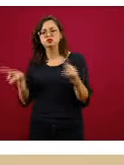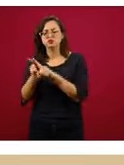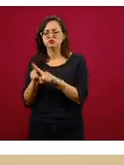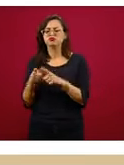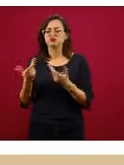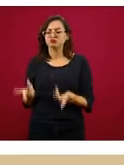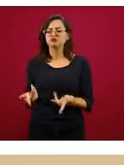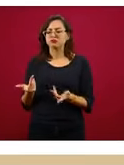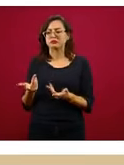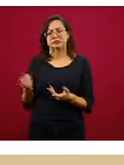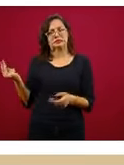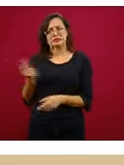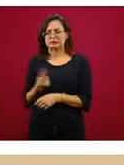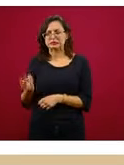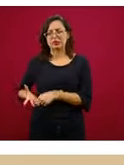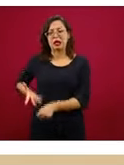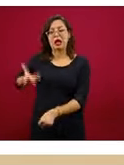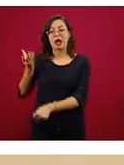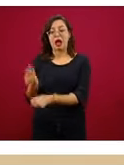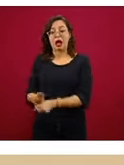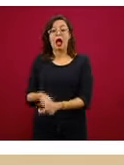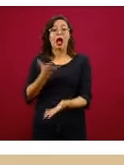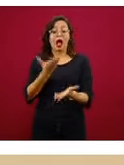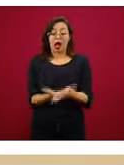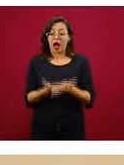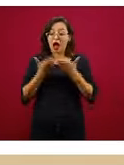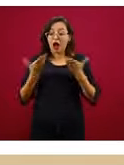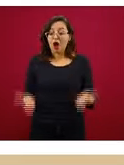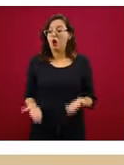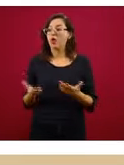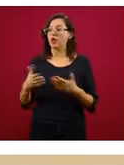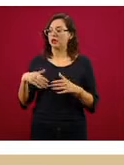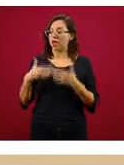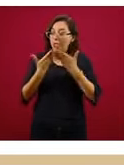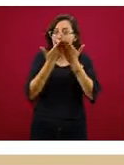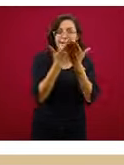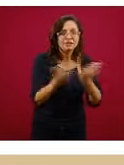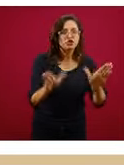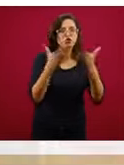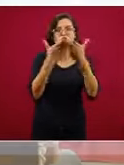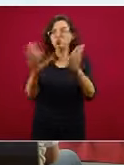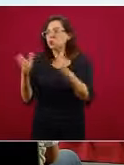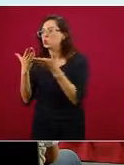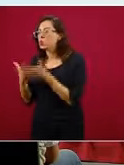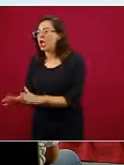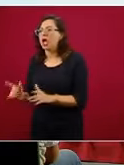es un momento, y mucho más en esta reapertura y con esta posibilidad de rebrotes, como lo que estamos viendo